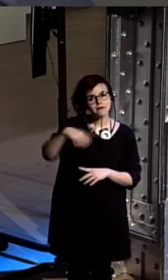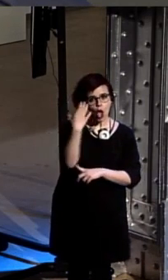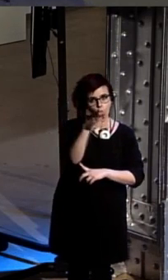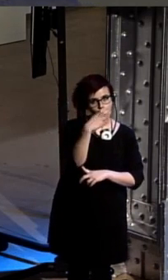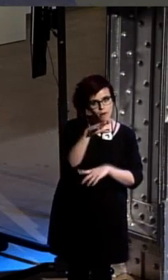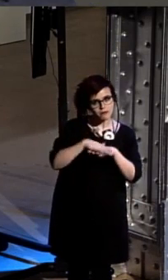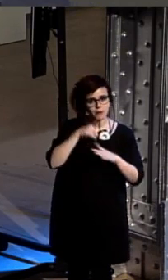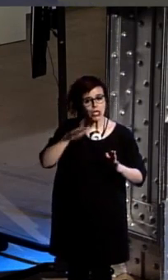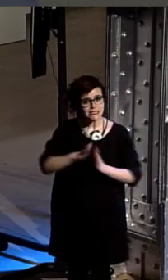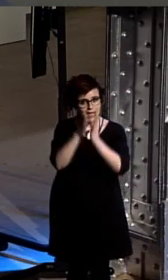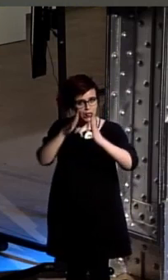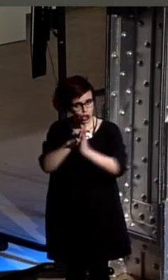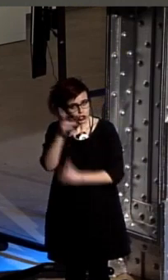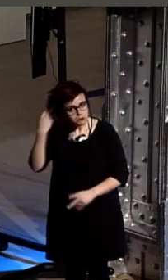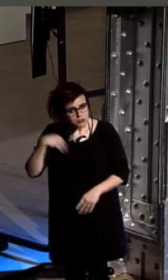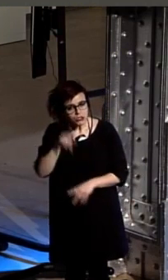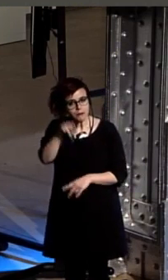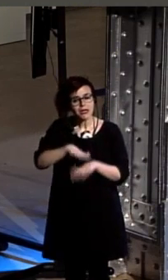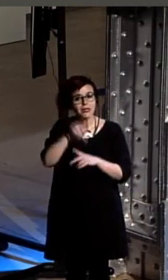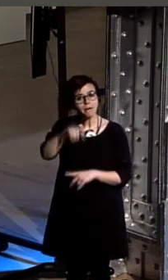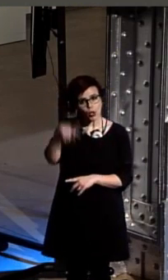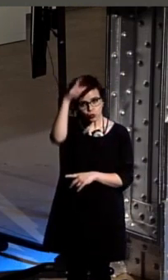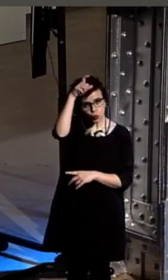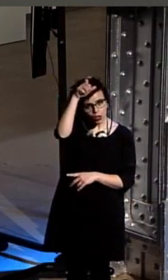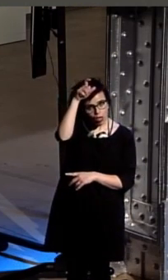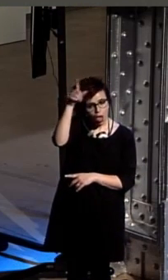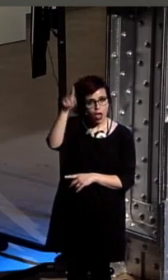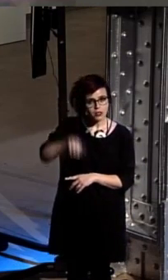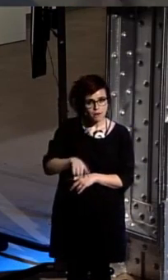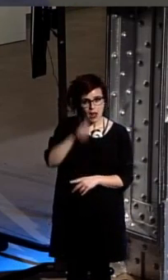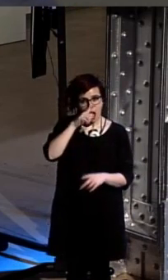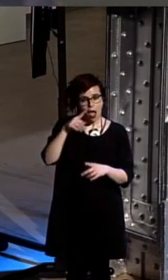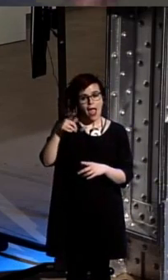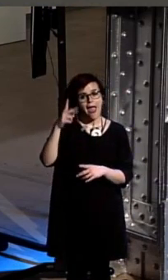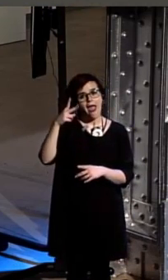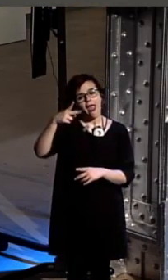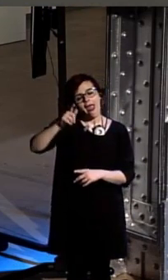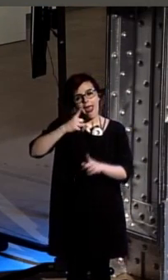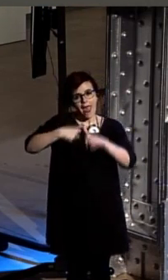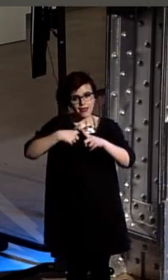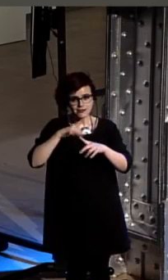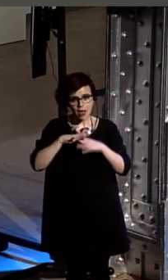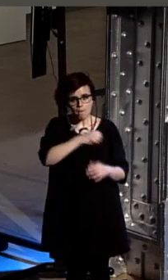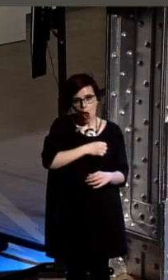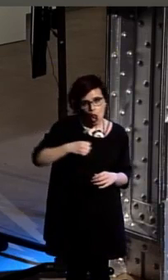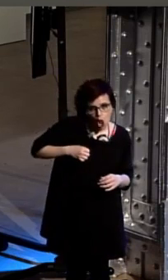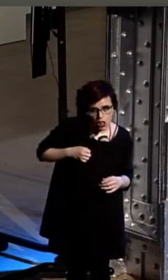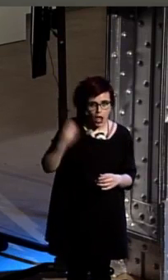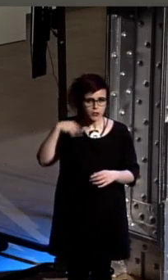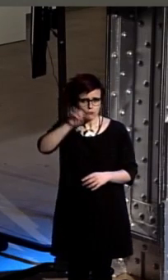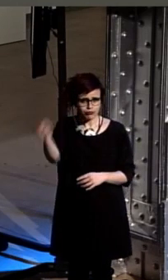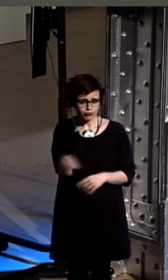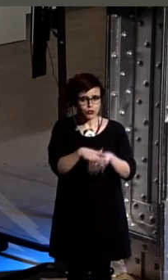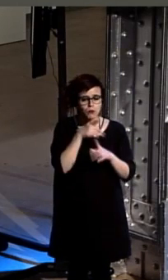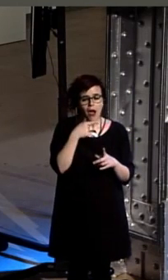utilizó neuroherramientas, el primer ministro de Turquía, el antiguo primer ministro de Polonia, también los utilizó. Sabemos que hay